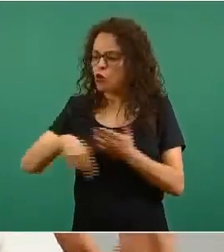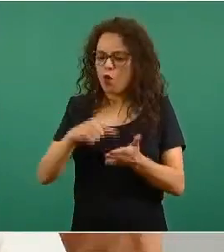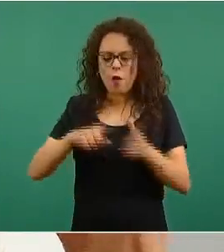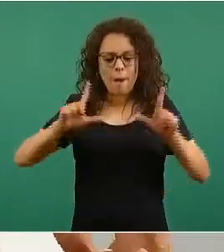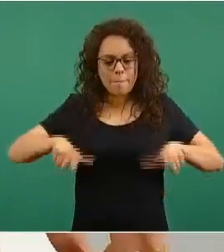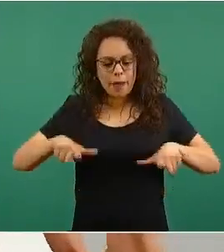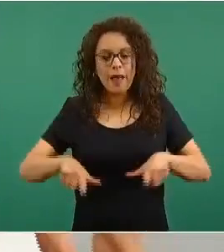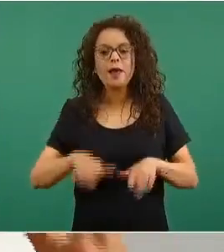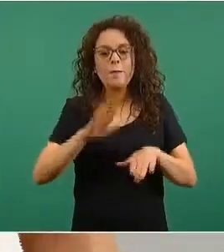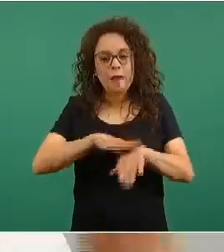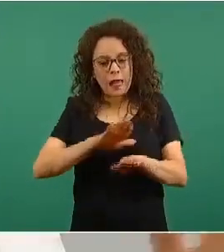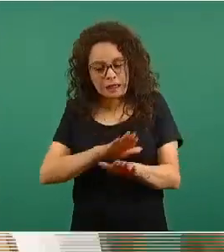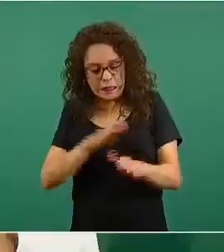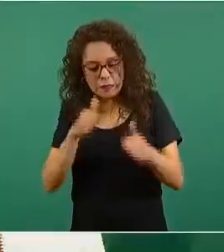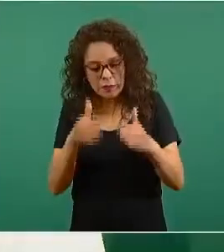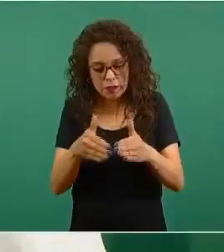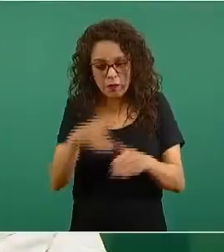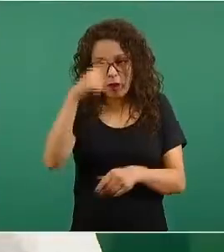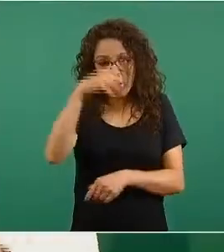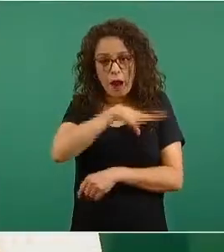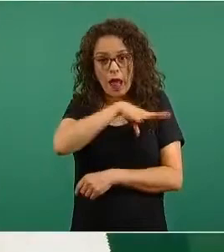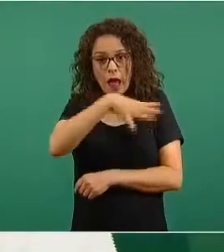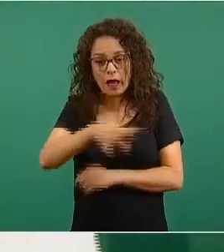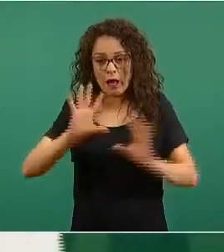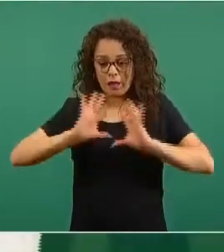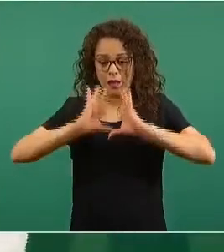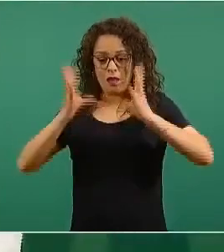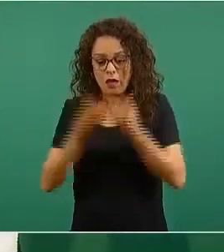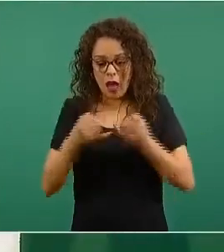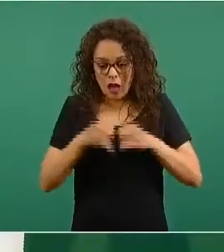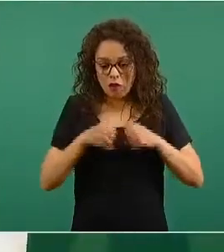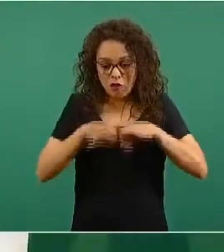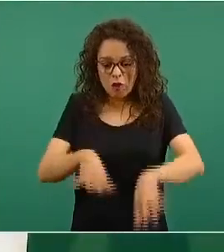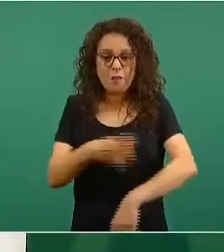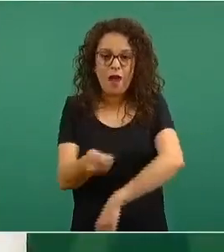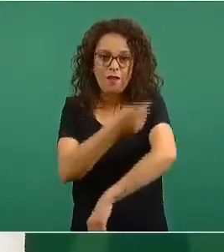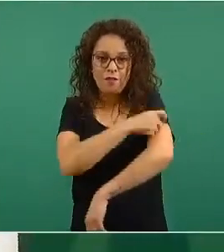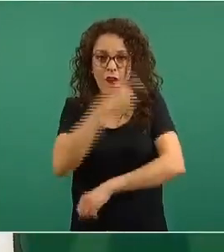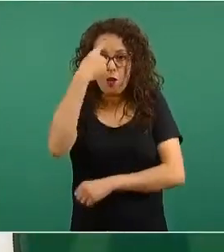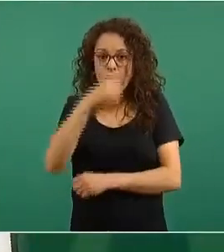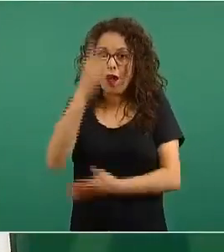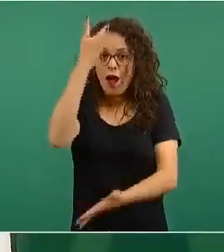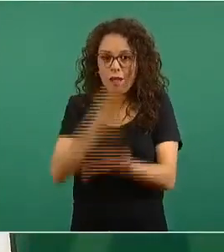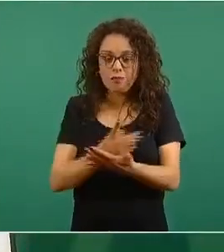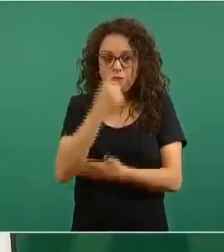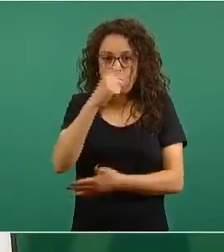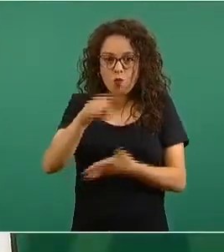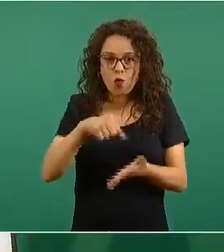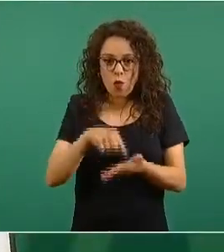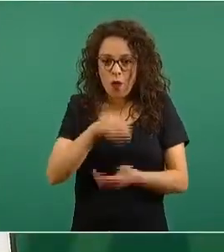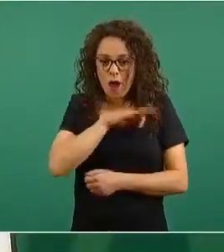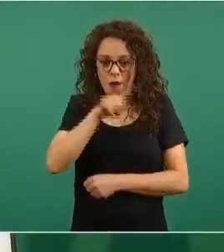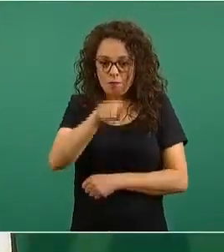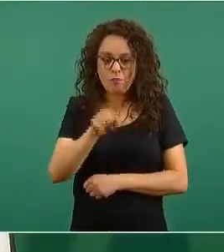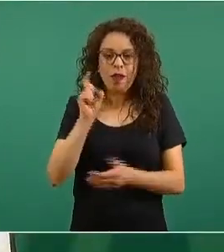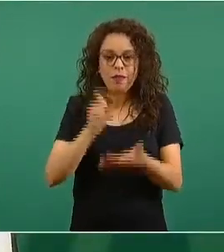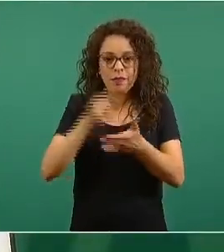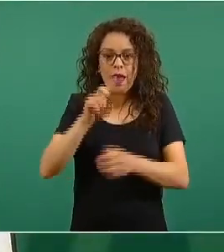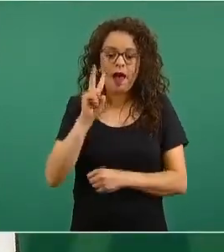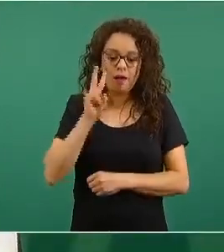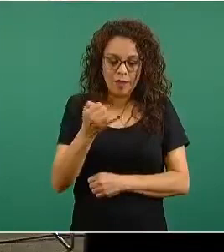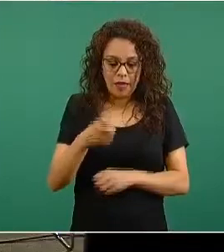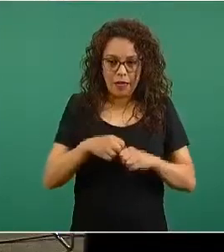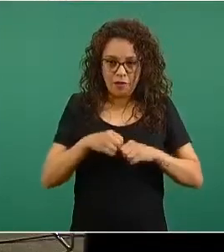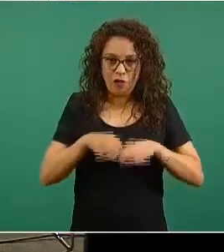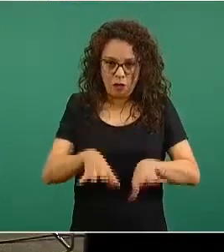en general tienen suficiente información como para tener un sitio específico, y así es como lo estamos